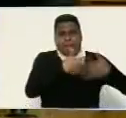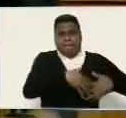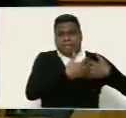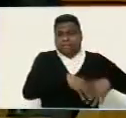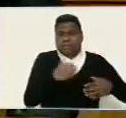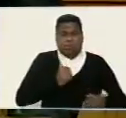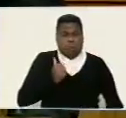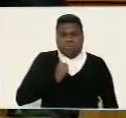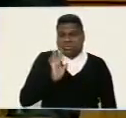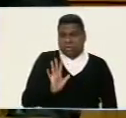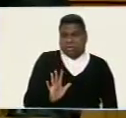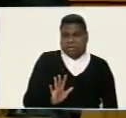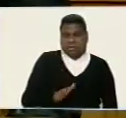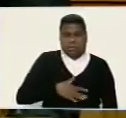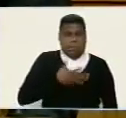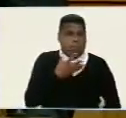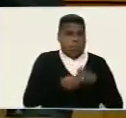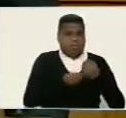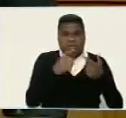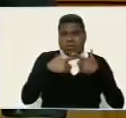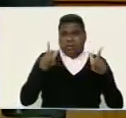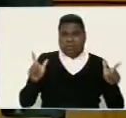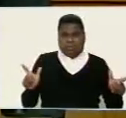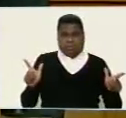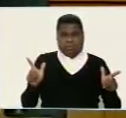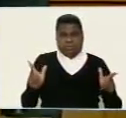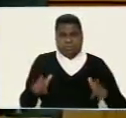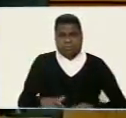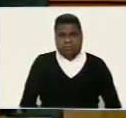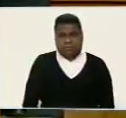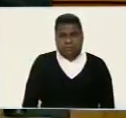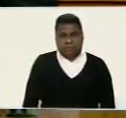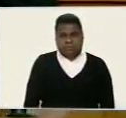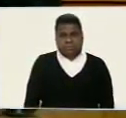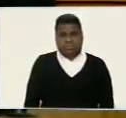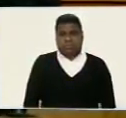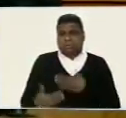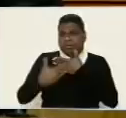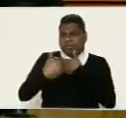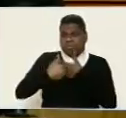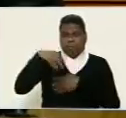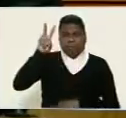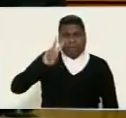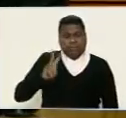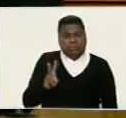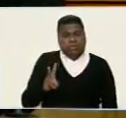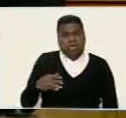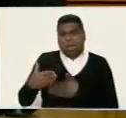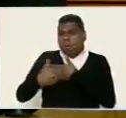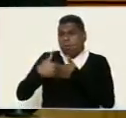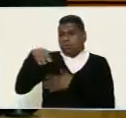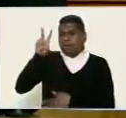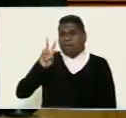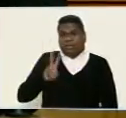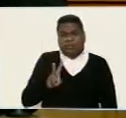sea, a ver si puede hacerlo libremente. La guerra contra nuestro país, si no lo entiende, el que no lo entienda,